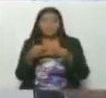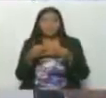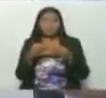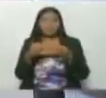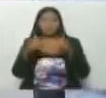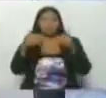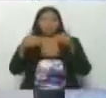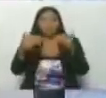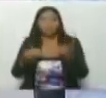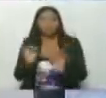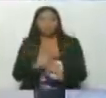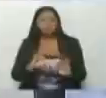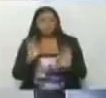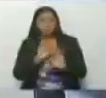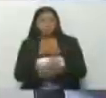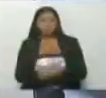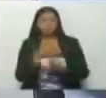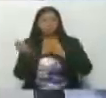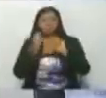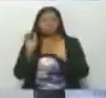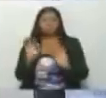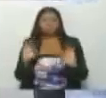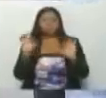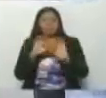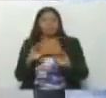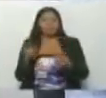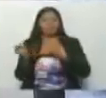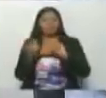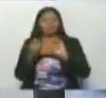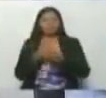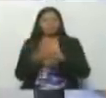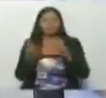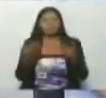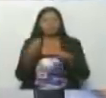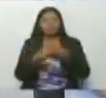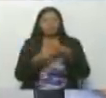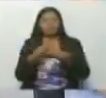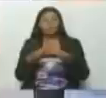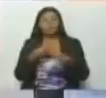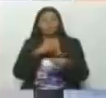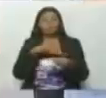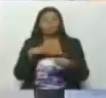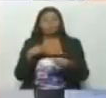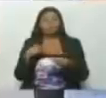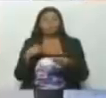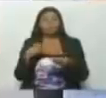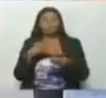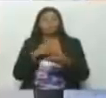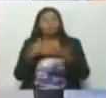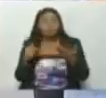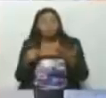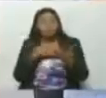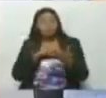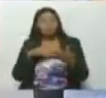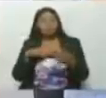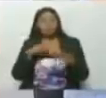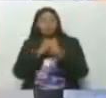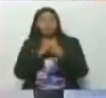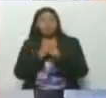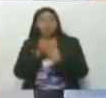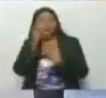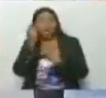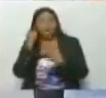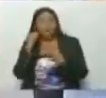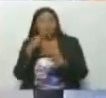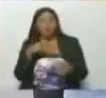aquí nos da en discusión eso lo que está en discusión es cómo creamos las condiciones para que los trabajadores puedan ser